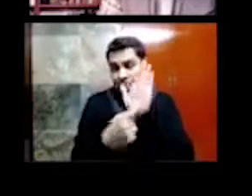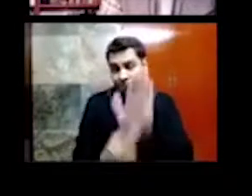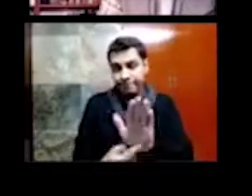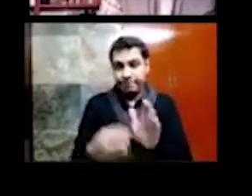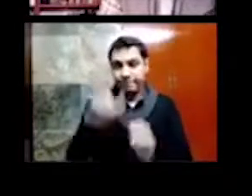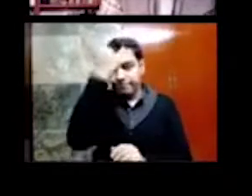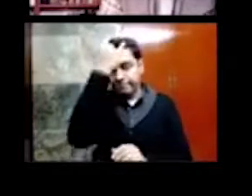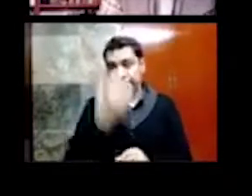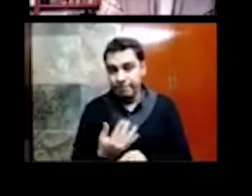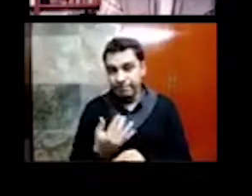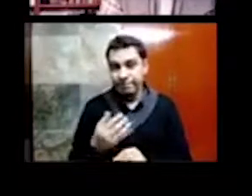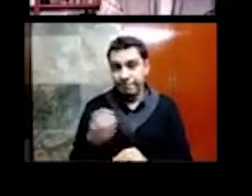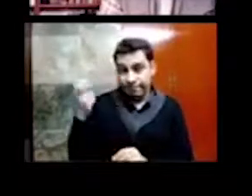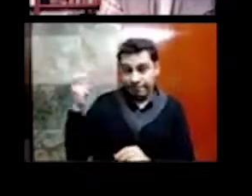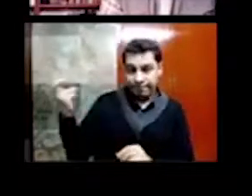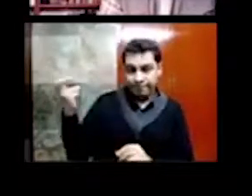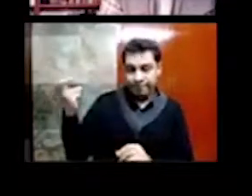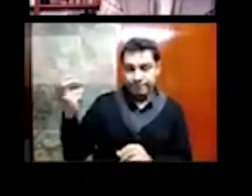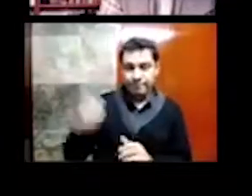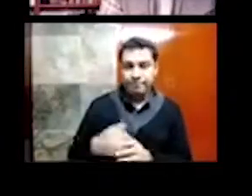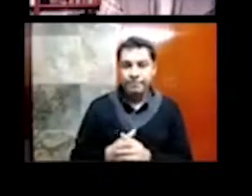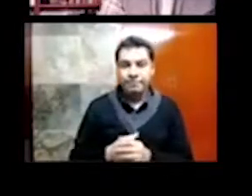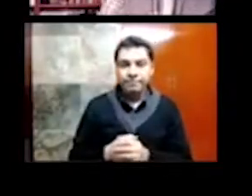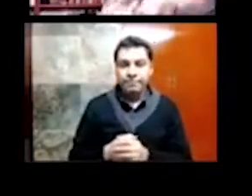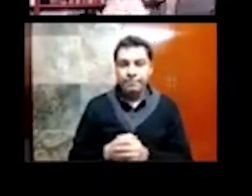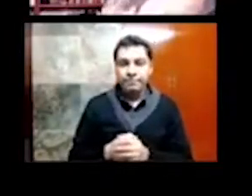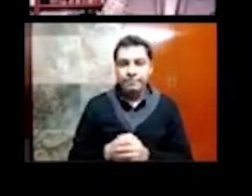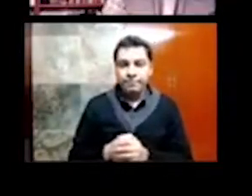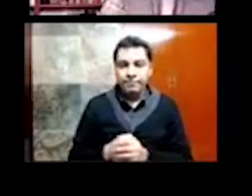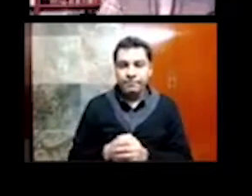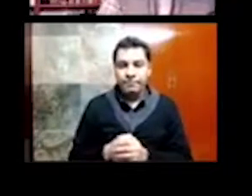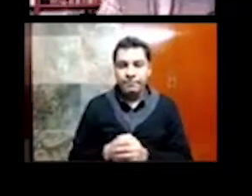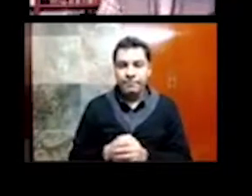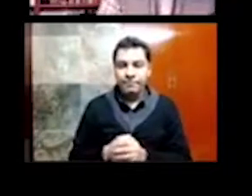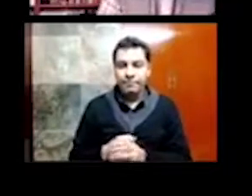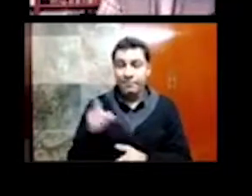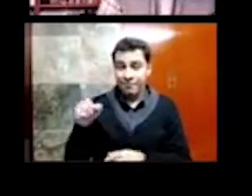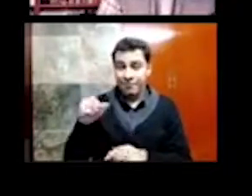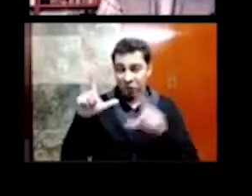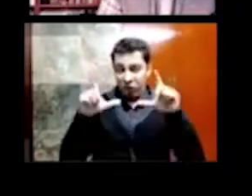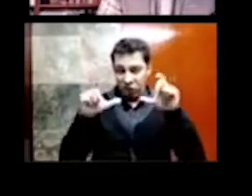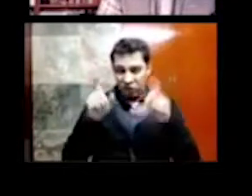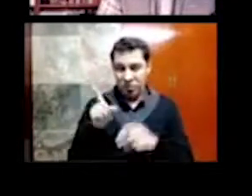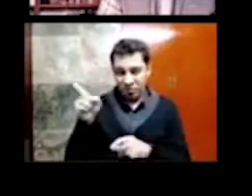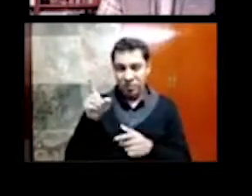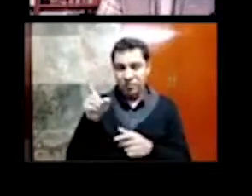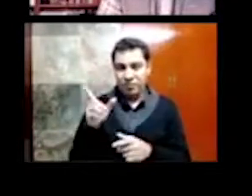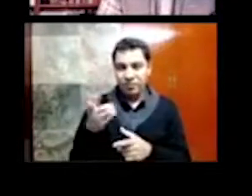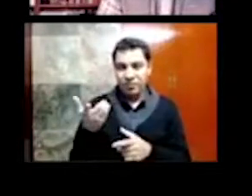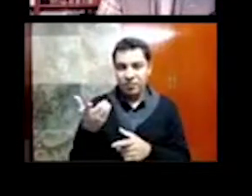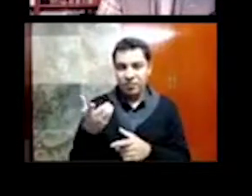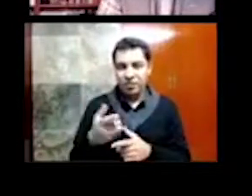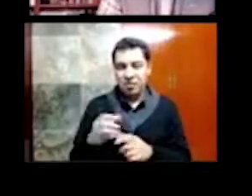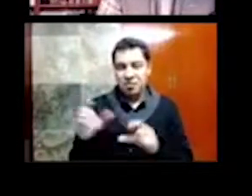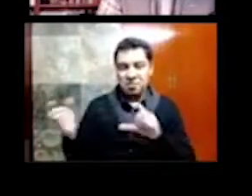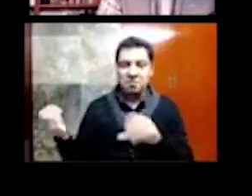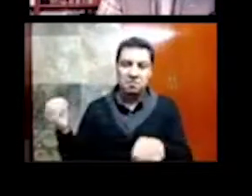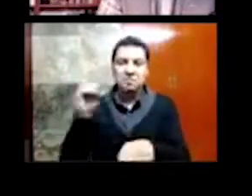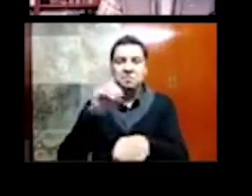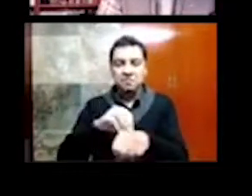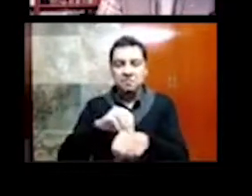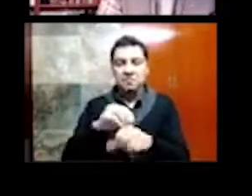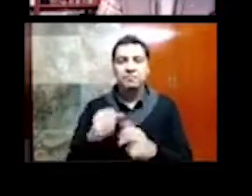imágenes y decirles, con esta foto luego la pone el amigo Leonardo